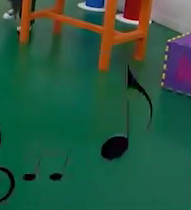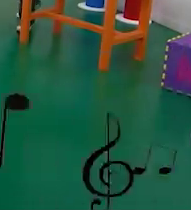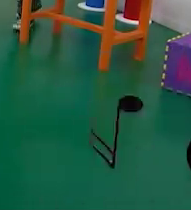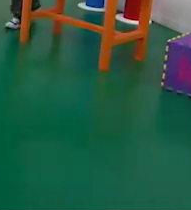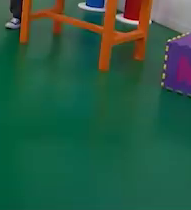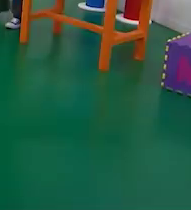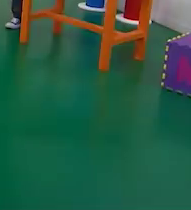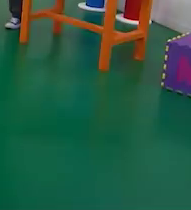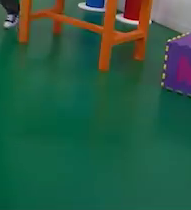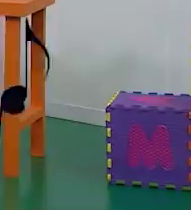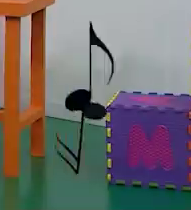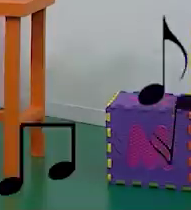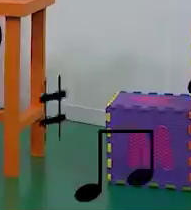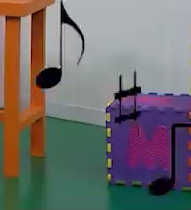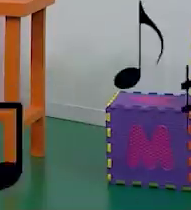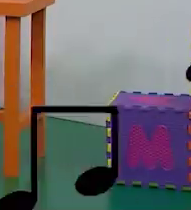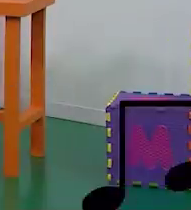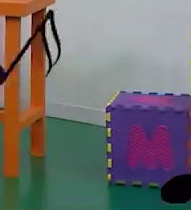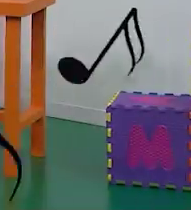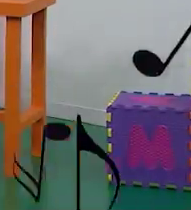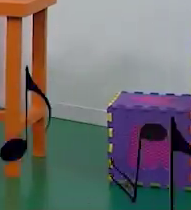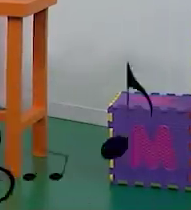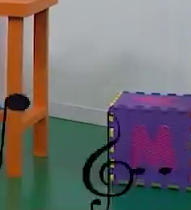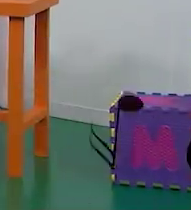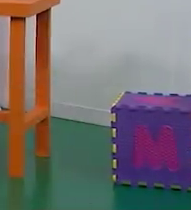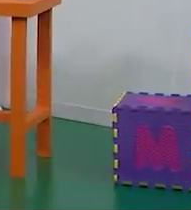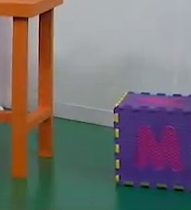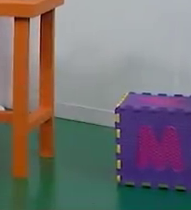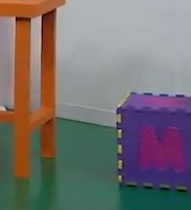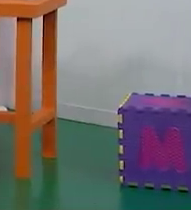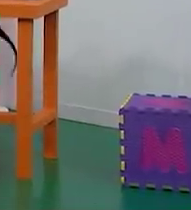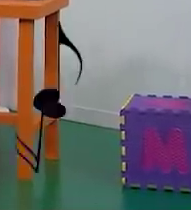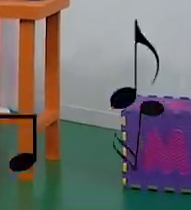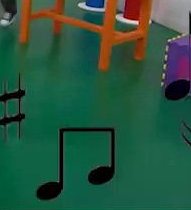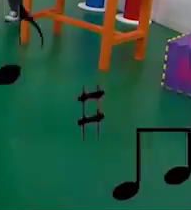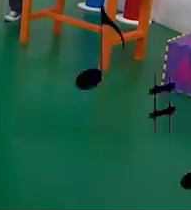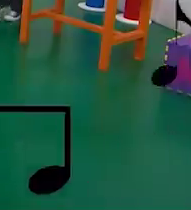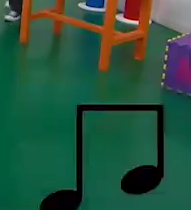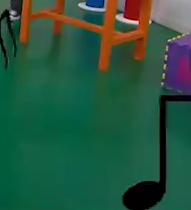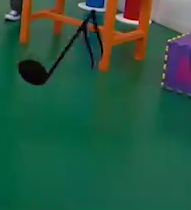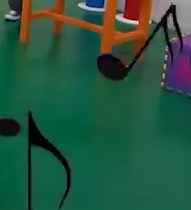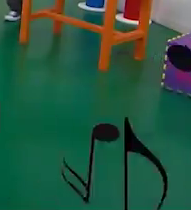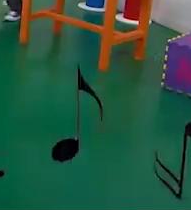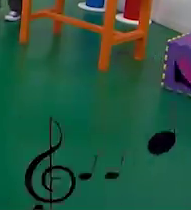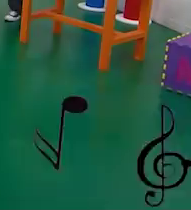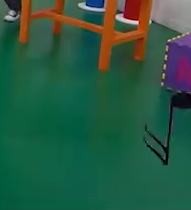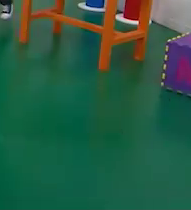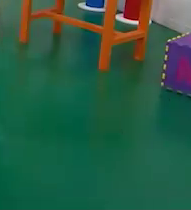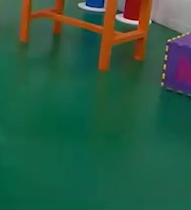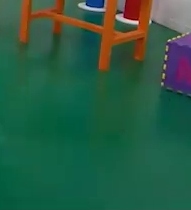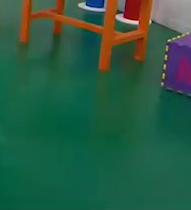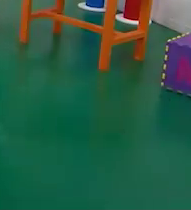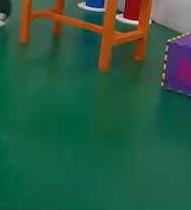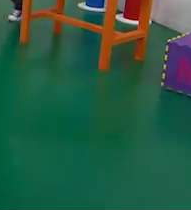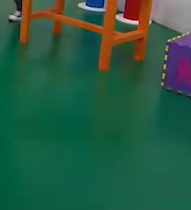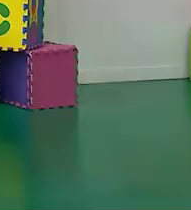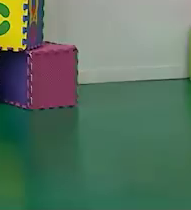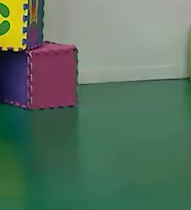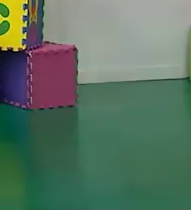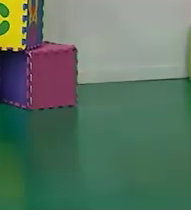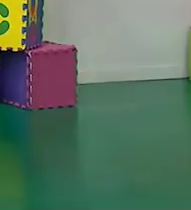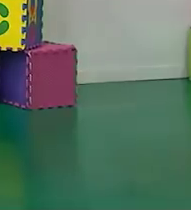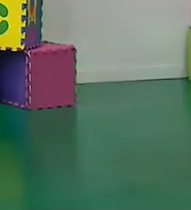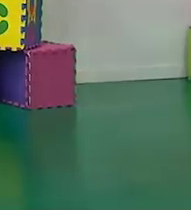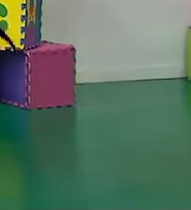ser? Escuchándolo vamos a entender, con este ritmo vamos a entender la diferencia entre los dos